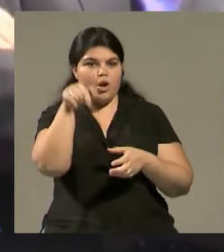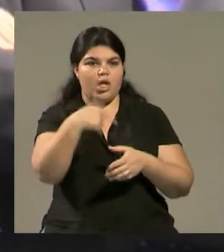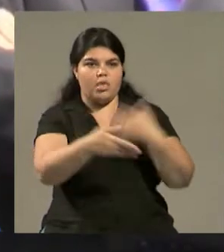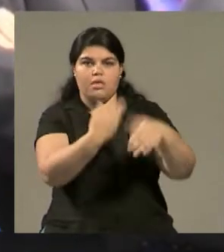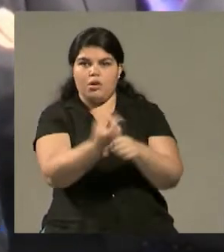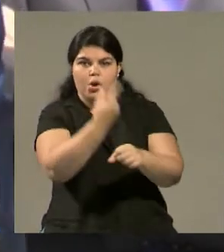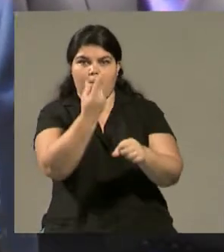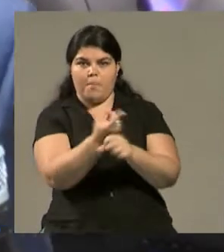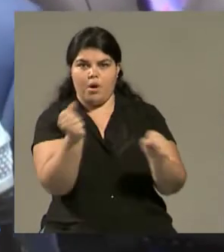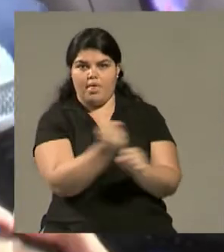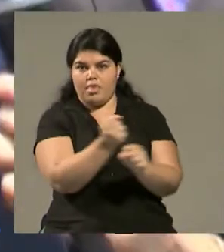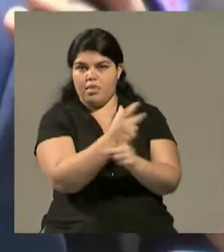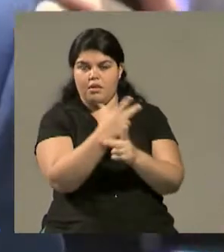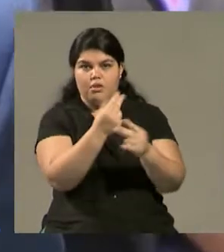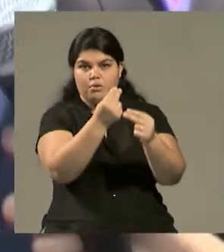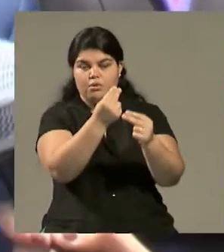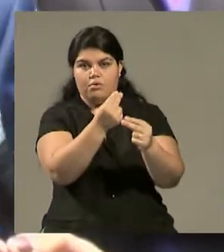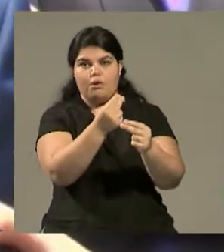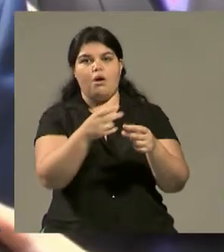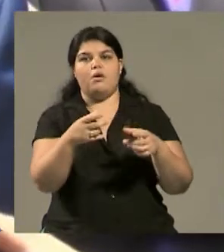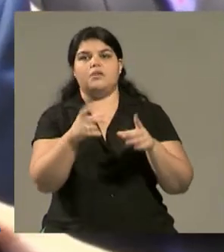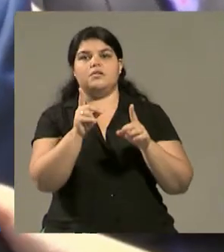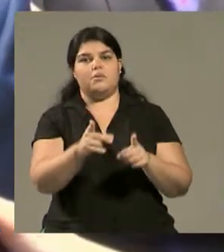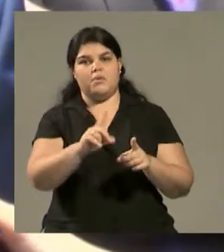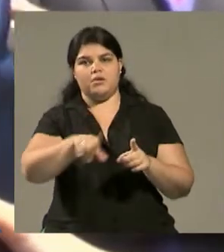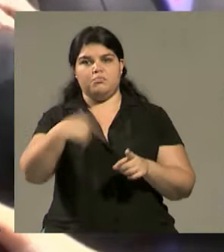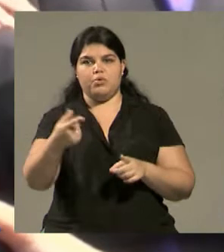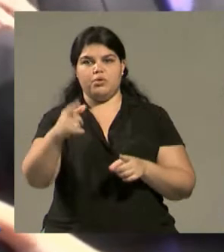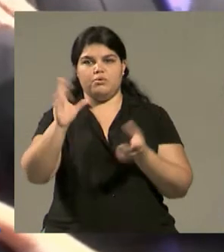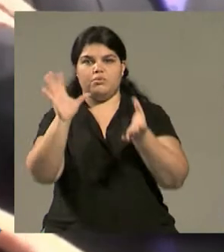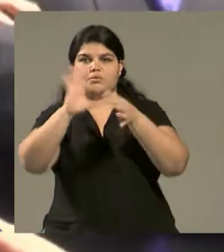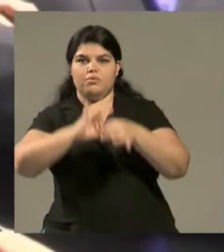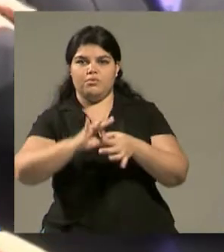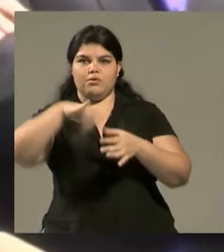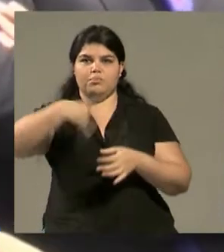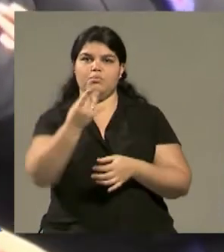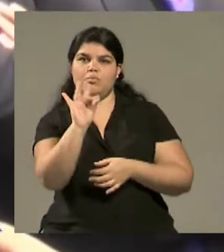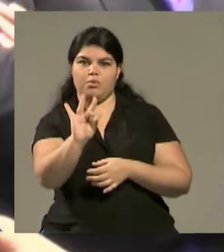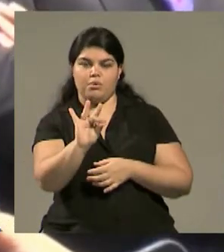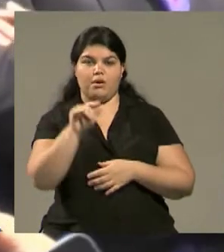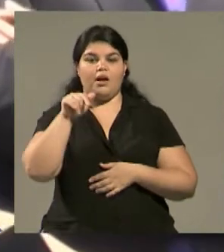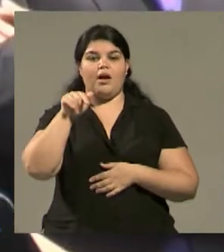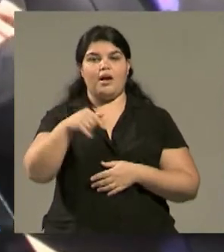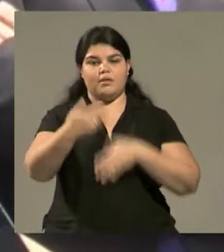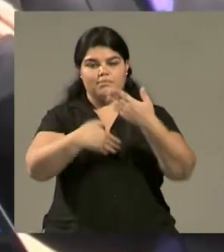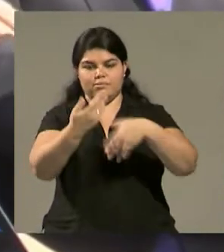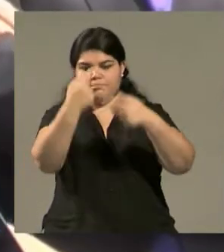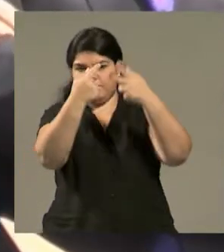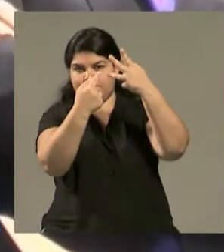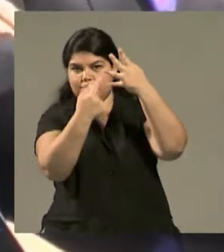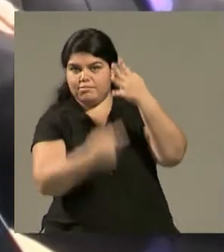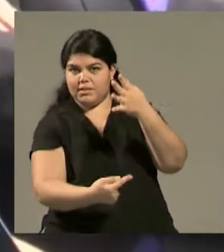la coalición de la MUD no puede participar, todas esas condiciones no